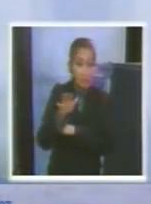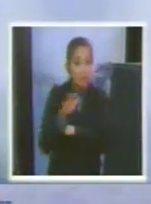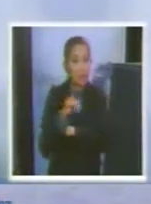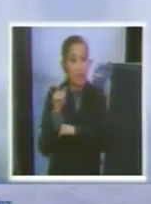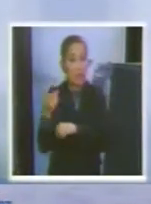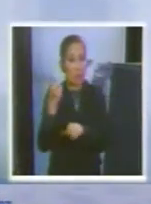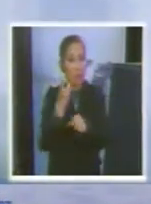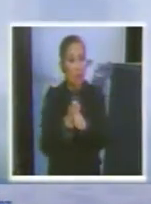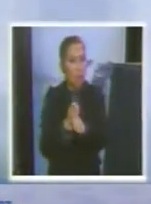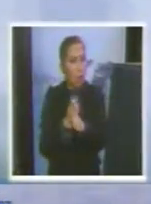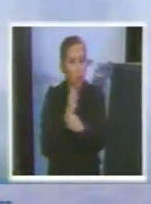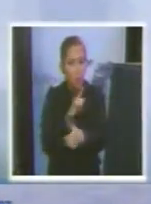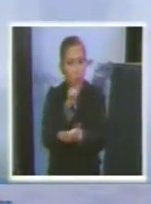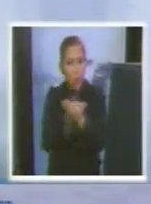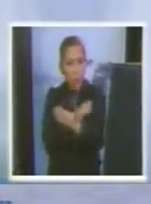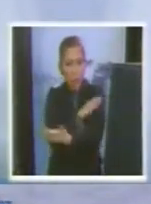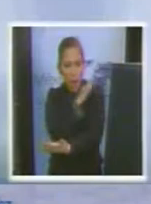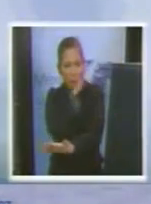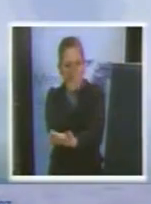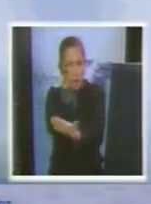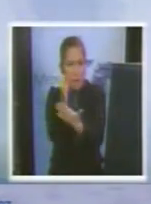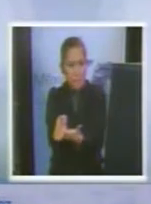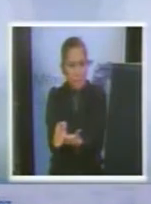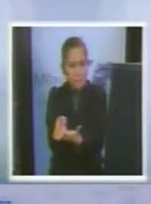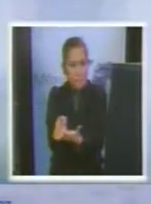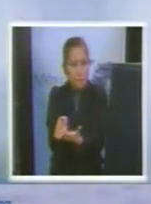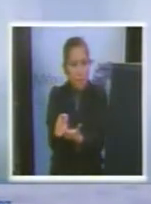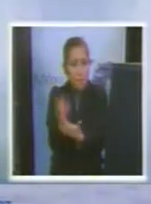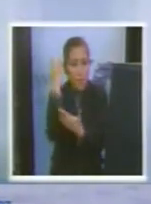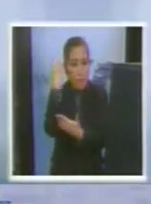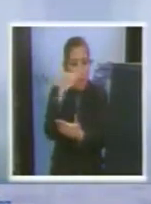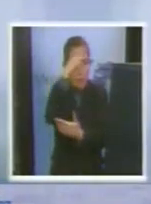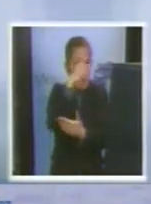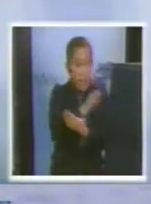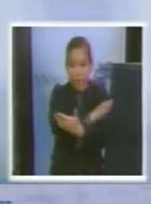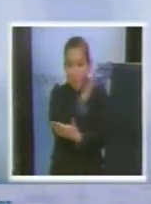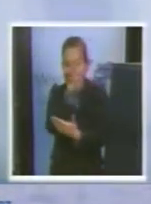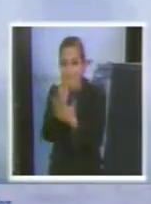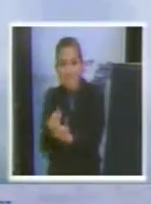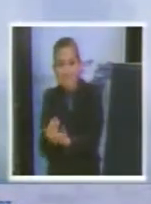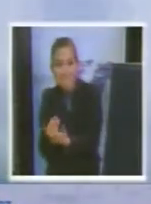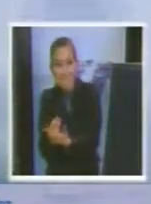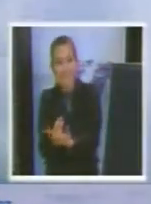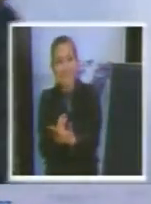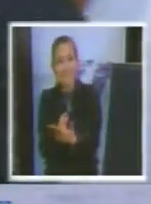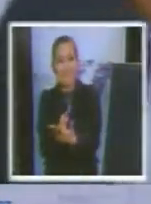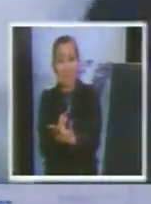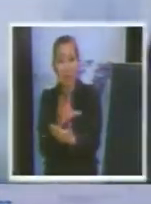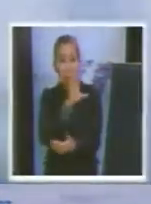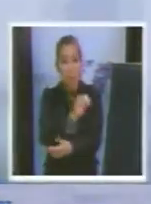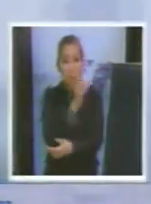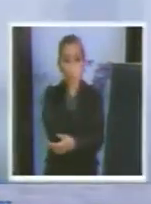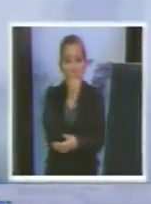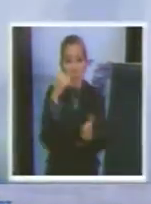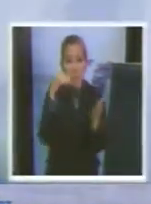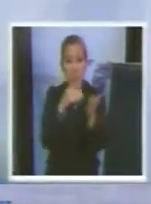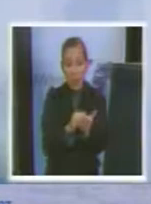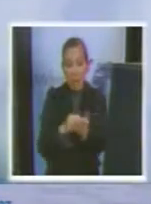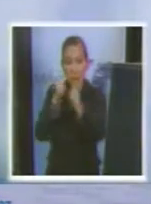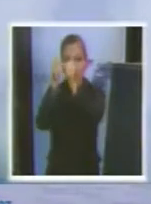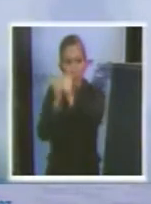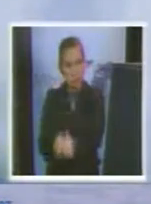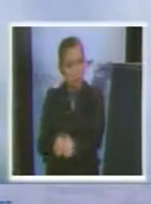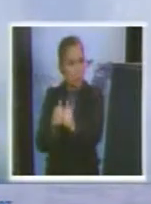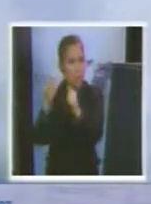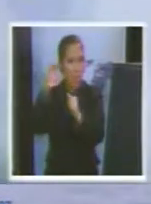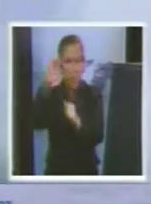el segundo destino de los viajeros mexicanos, 99 mil residen